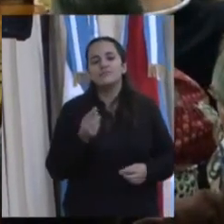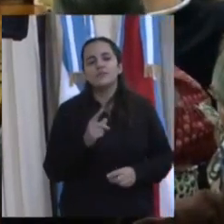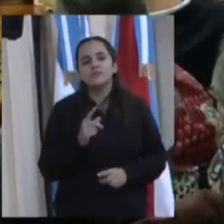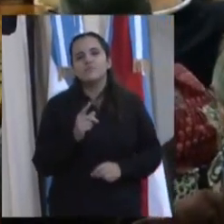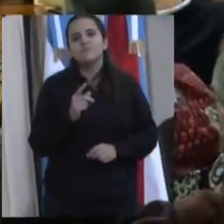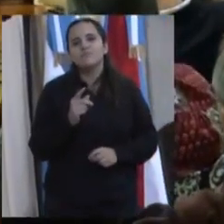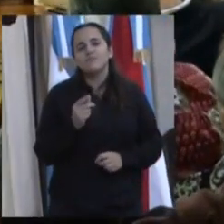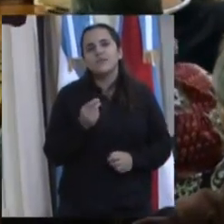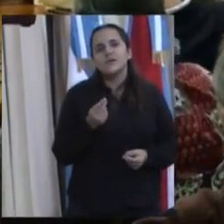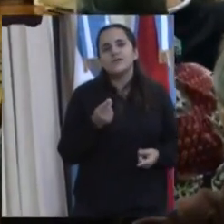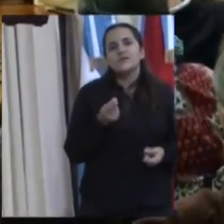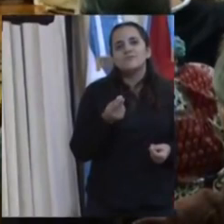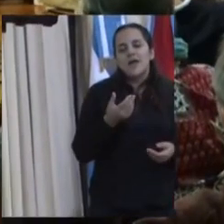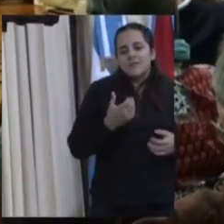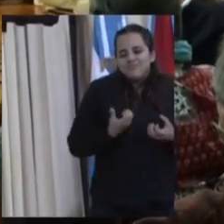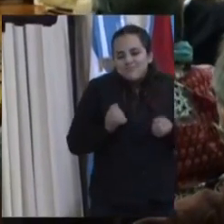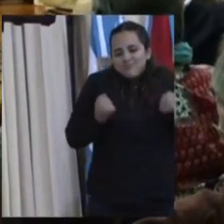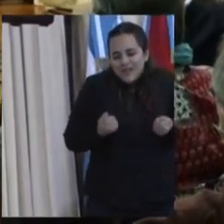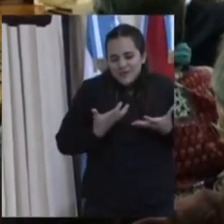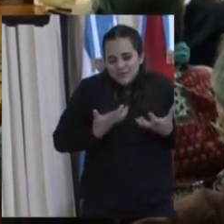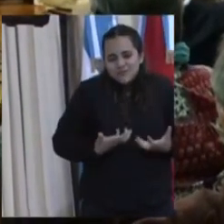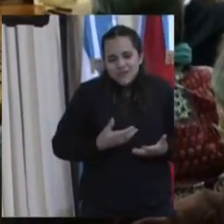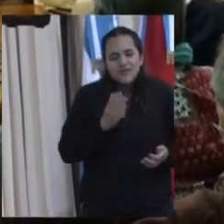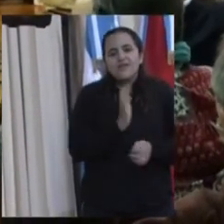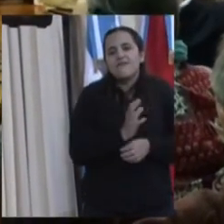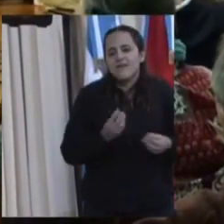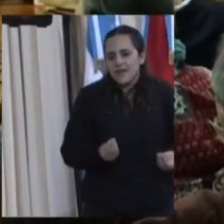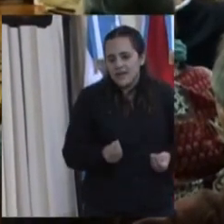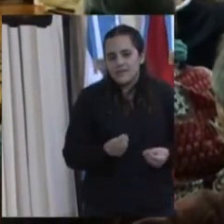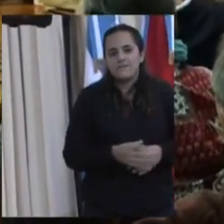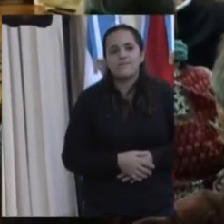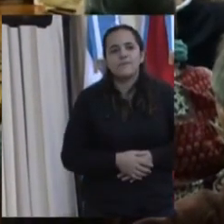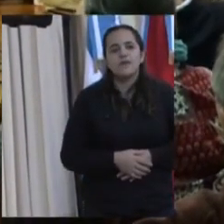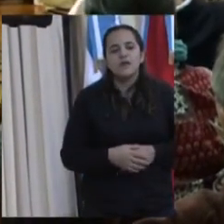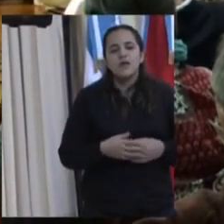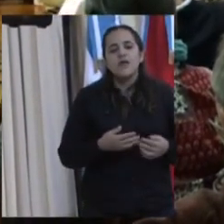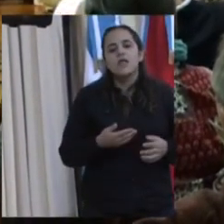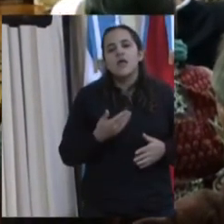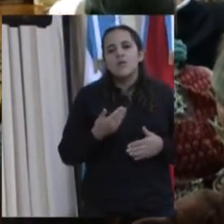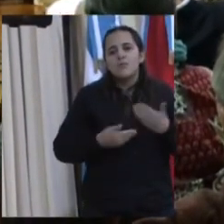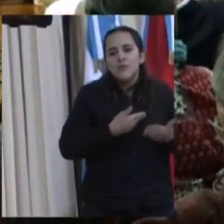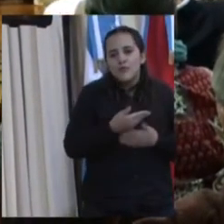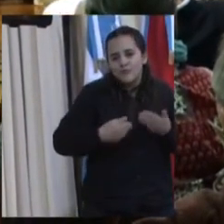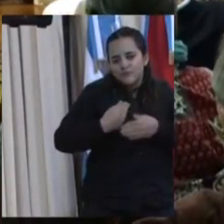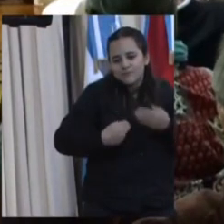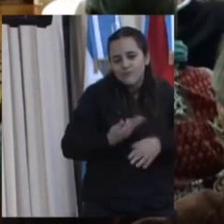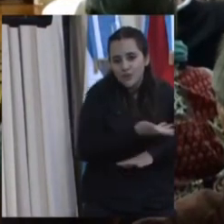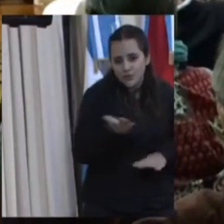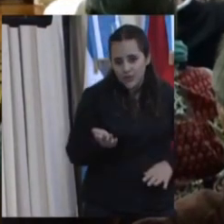cuanto al peso en la producción de conocimiento, en el peso de los procesos de movilidad social, en el